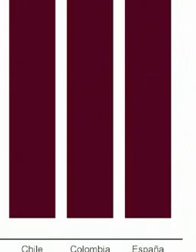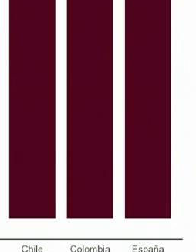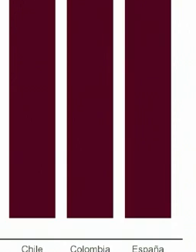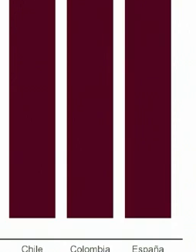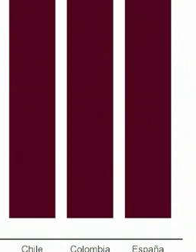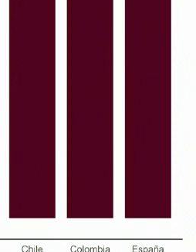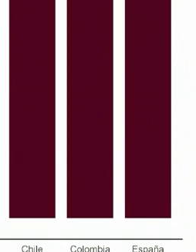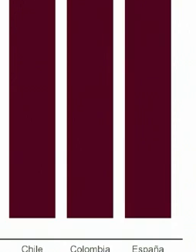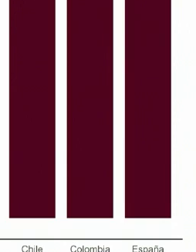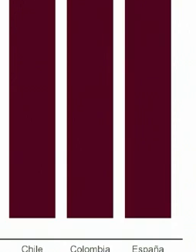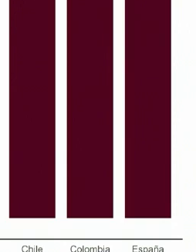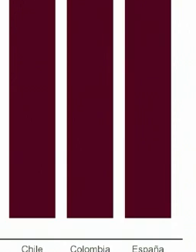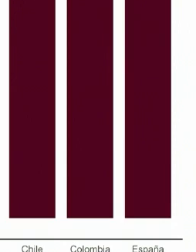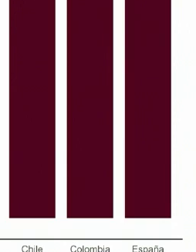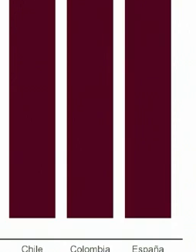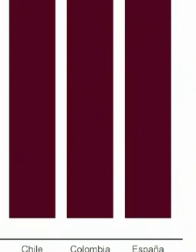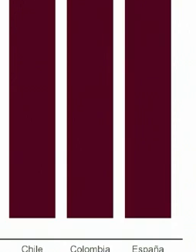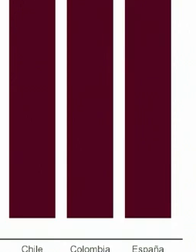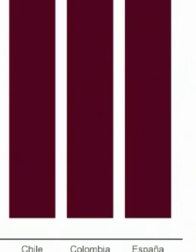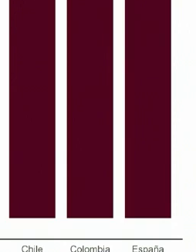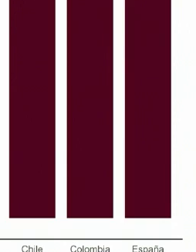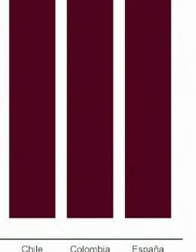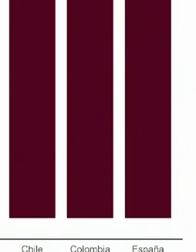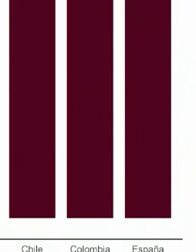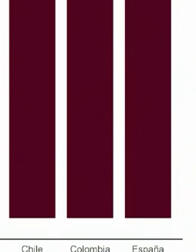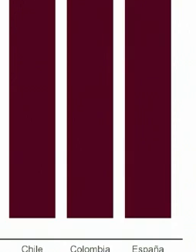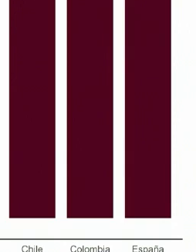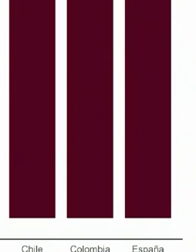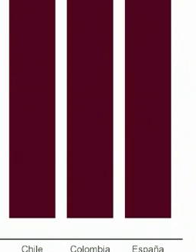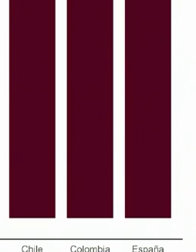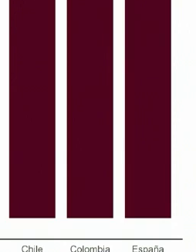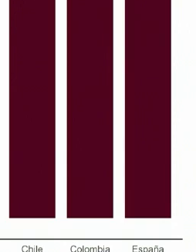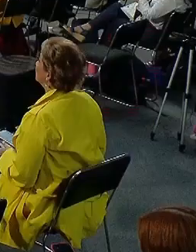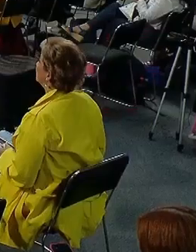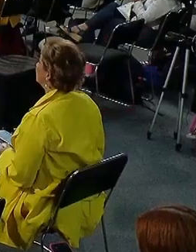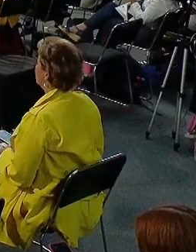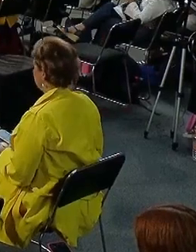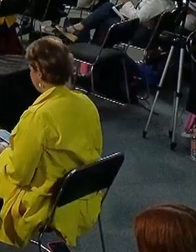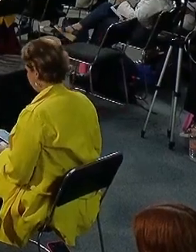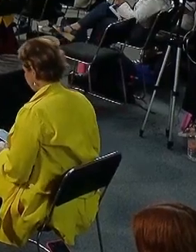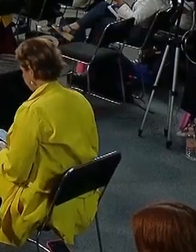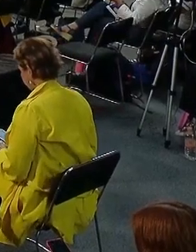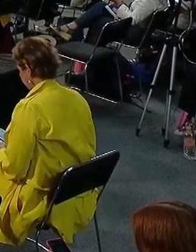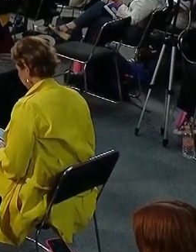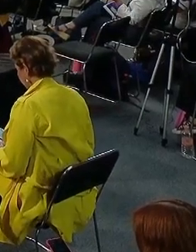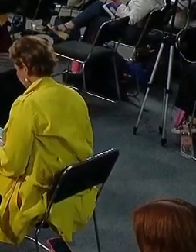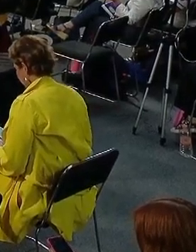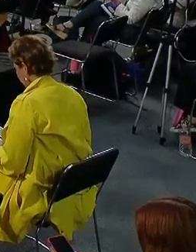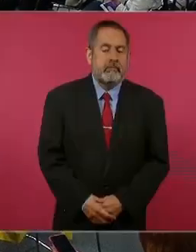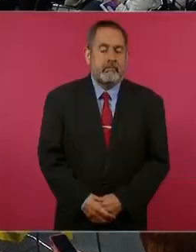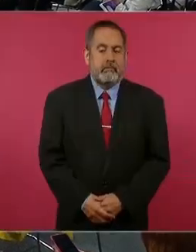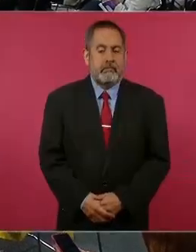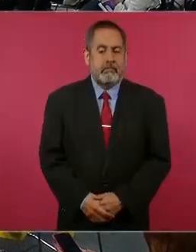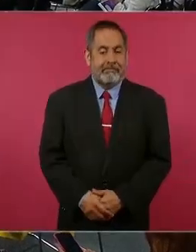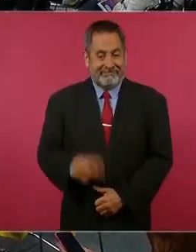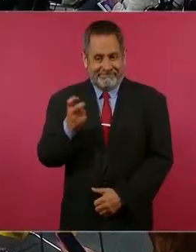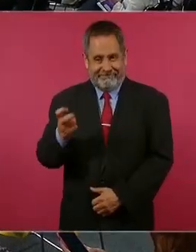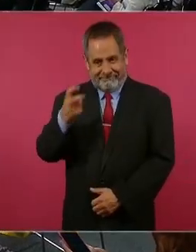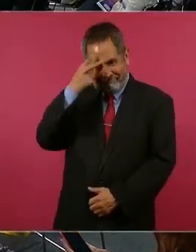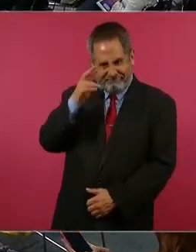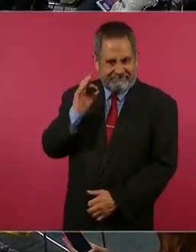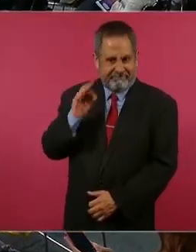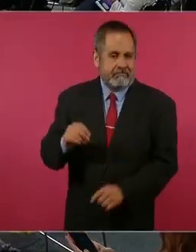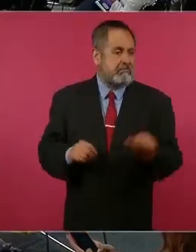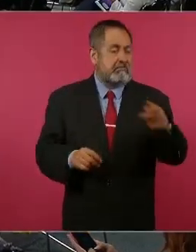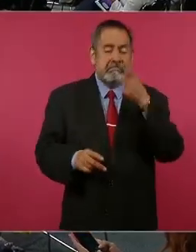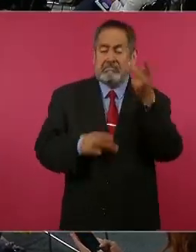esto es México y no como lo pintan pero pon